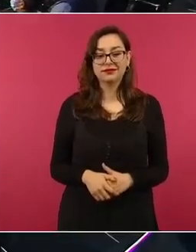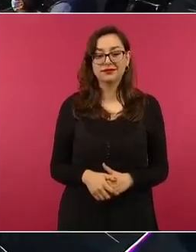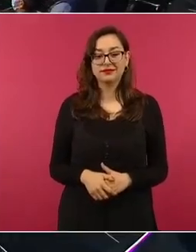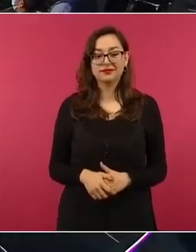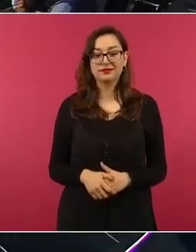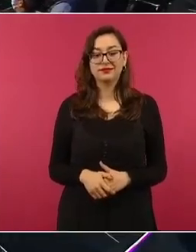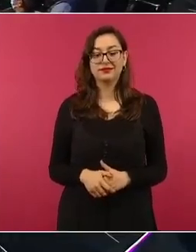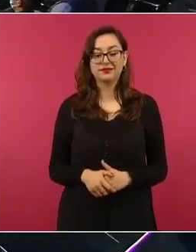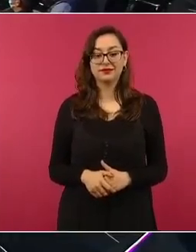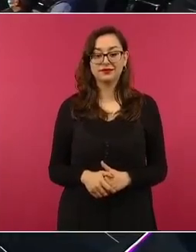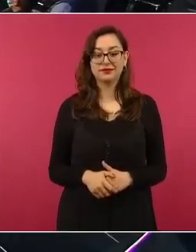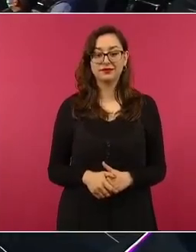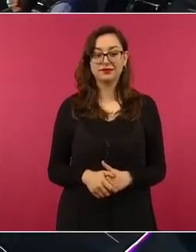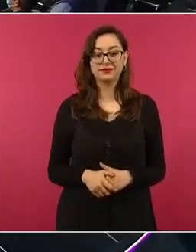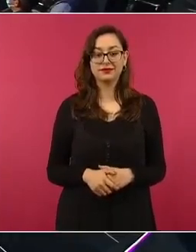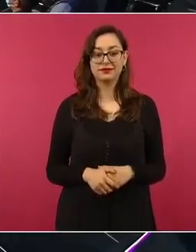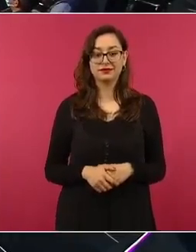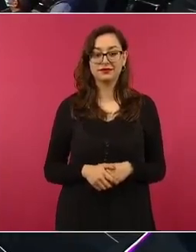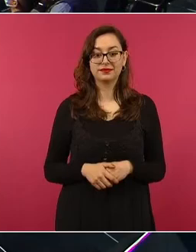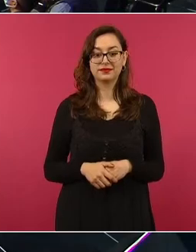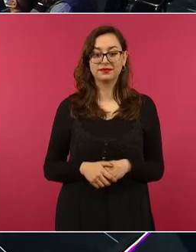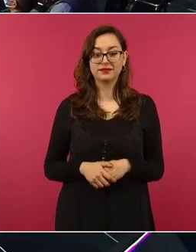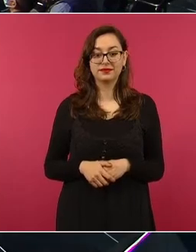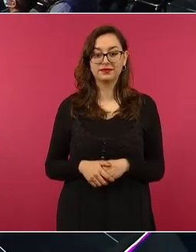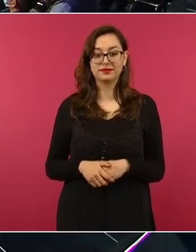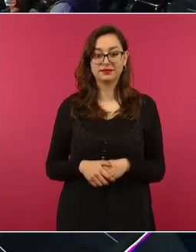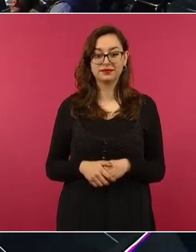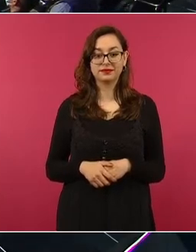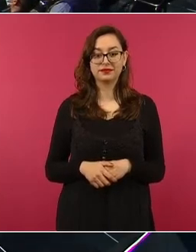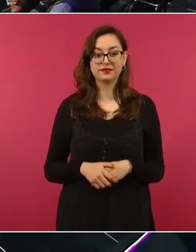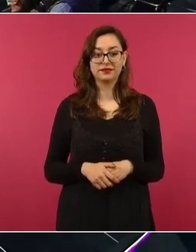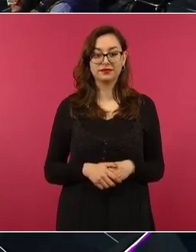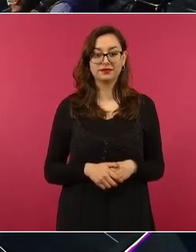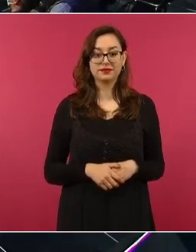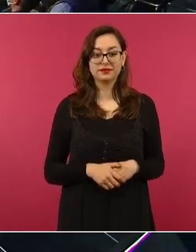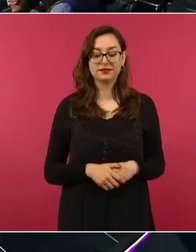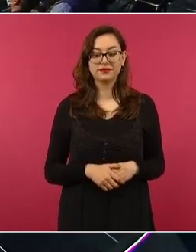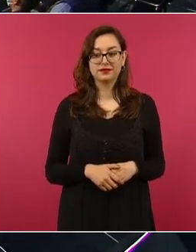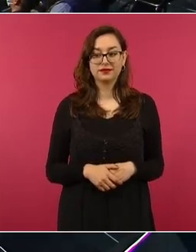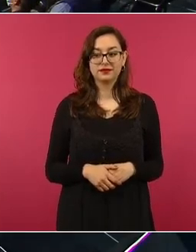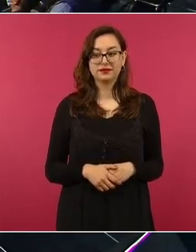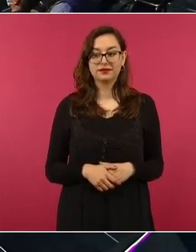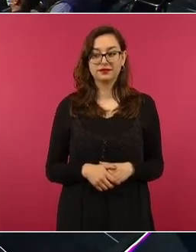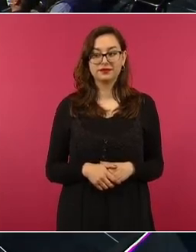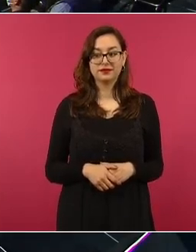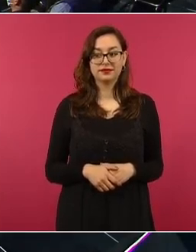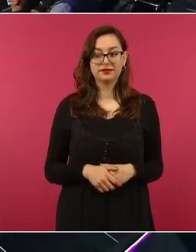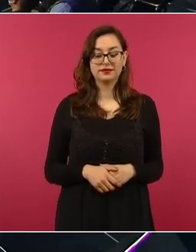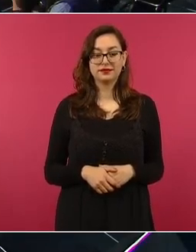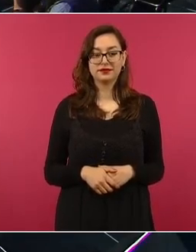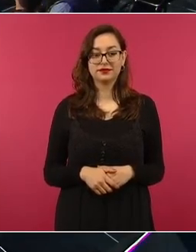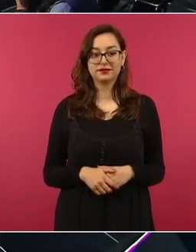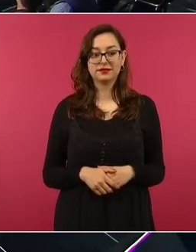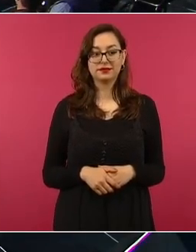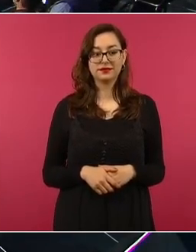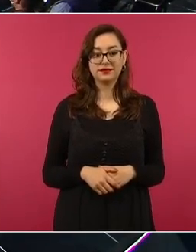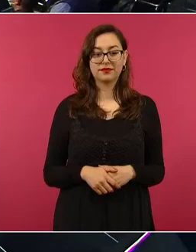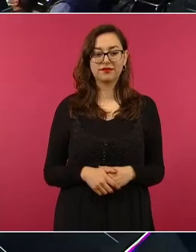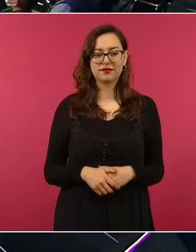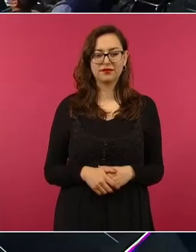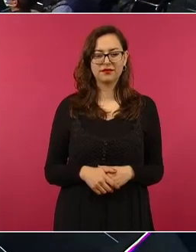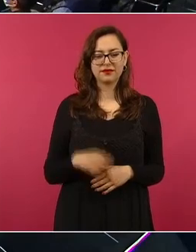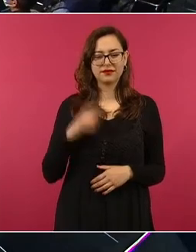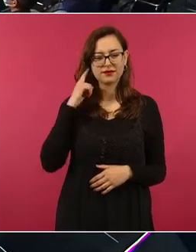ella ya tiene una idea distinta.